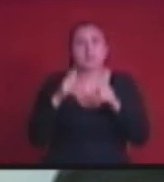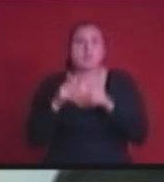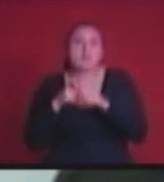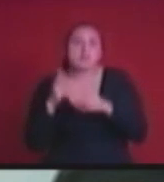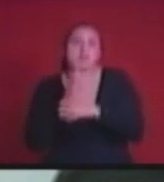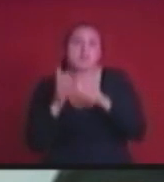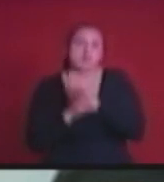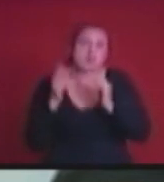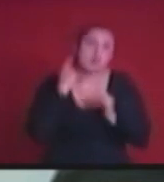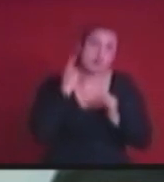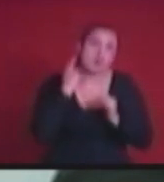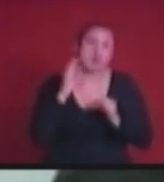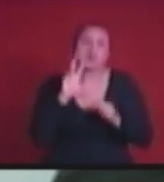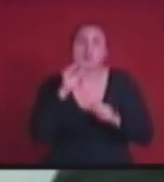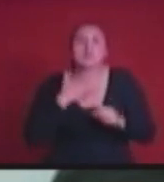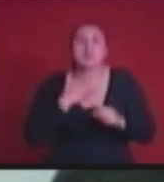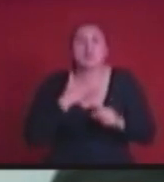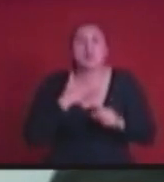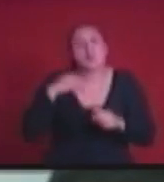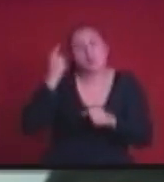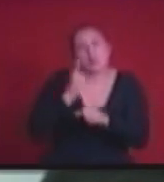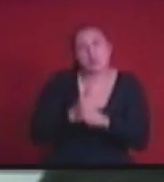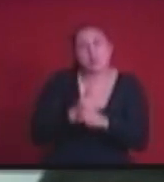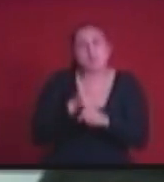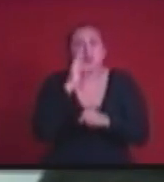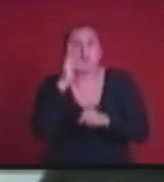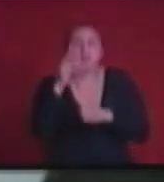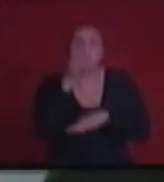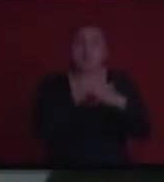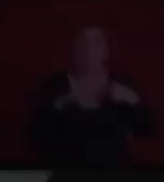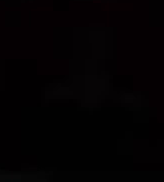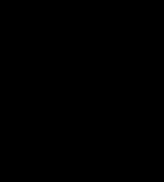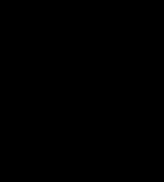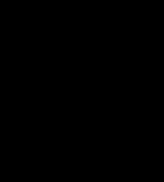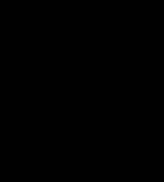de quienes creían que no teníamos oportunidad de llegar a todo el electorado colimense.